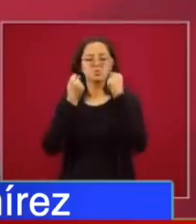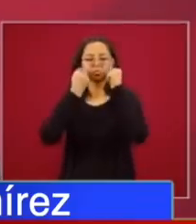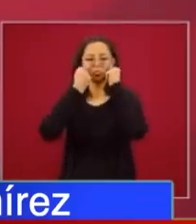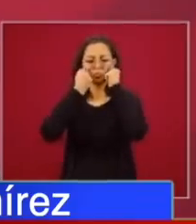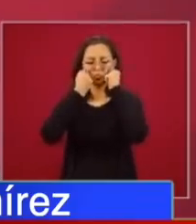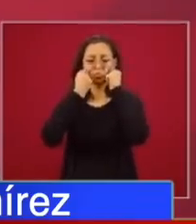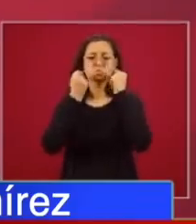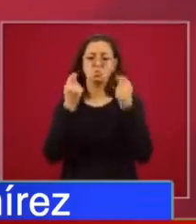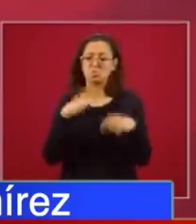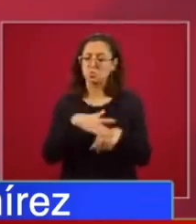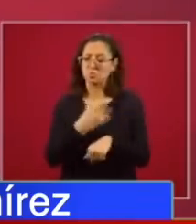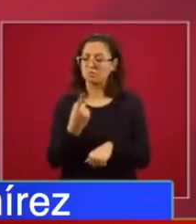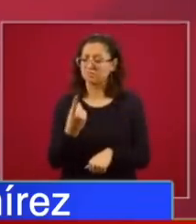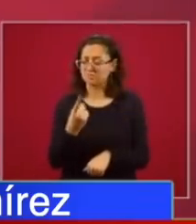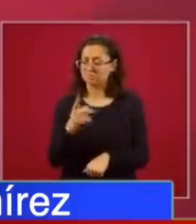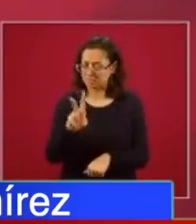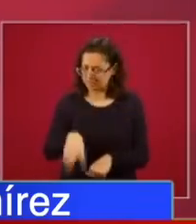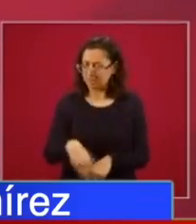tenemos diferencias